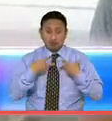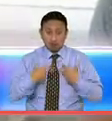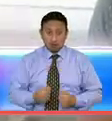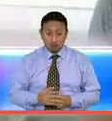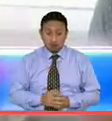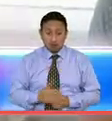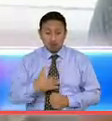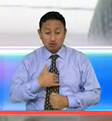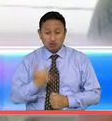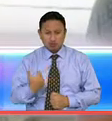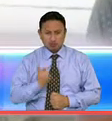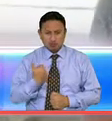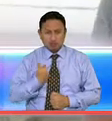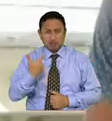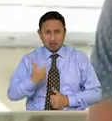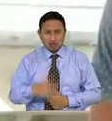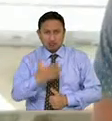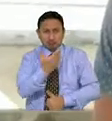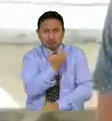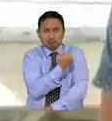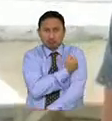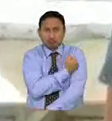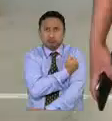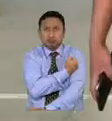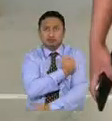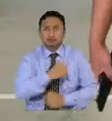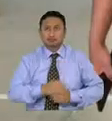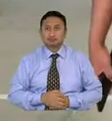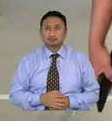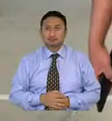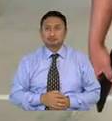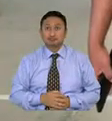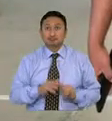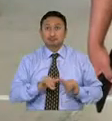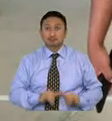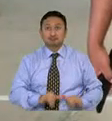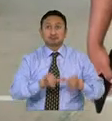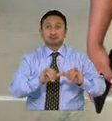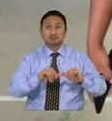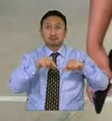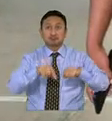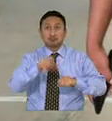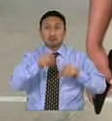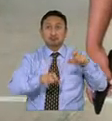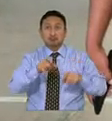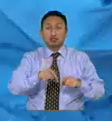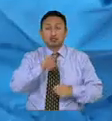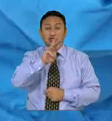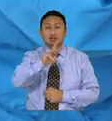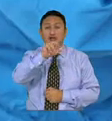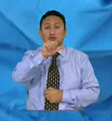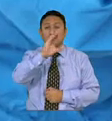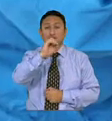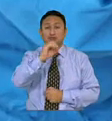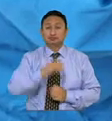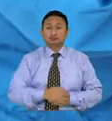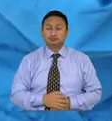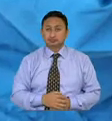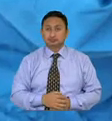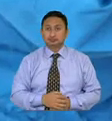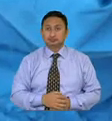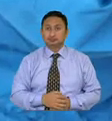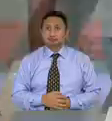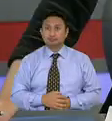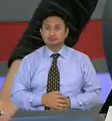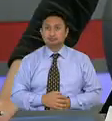estoy orgulloso de que me pusieron vacuna de COVID. Continuarán, dicen, vacunando a la población guaraní. Informó Marilyn